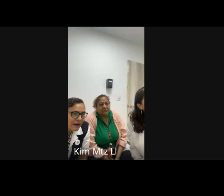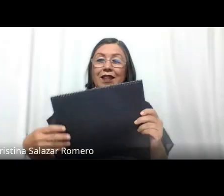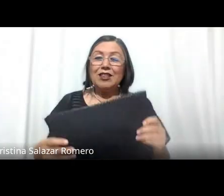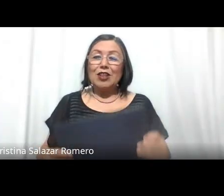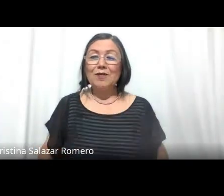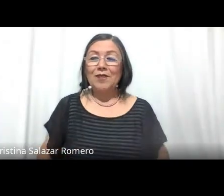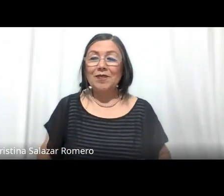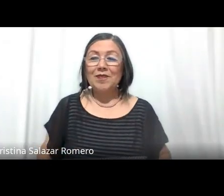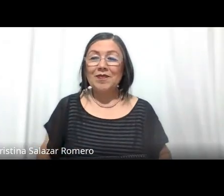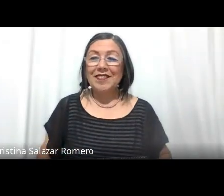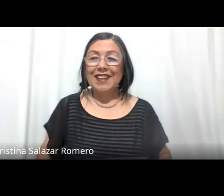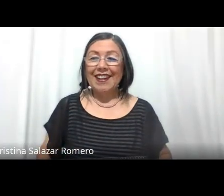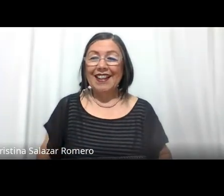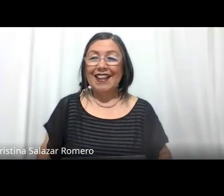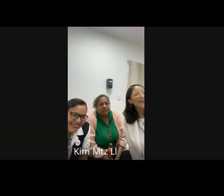¿Listo?